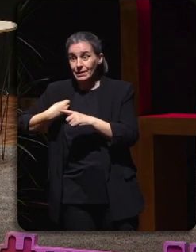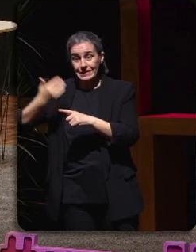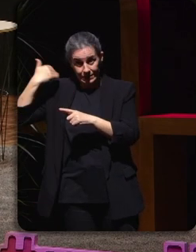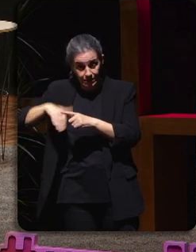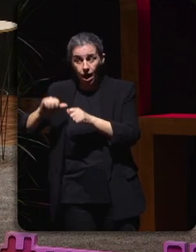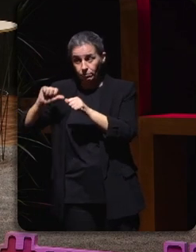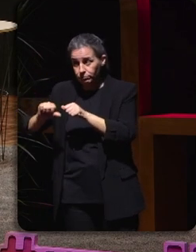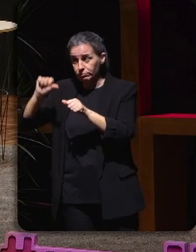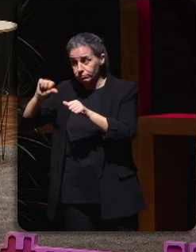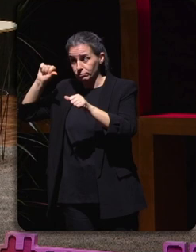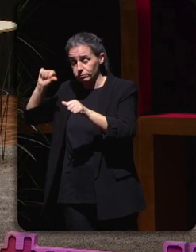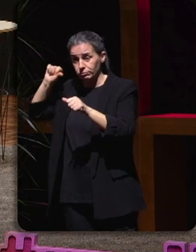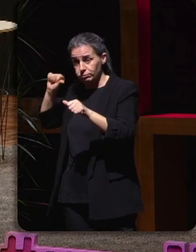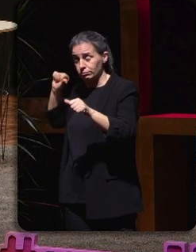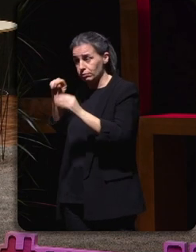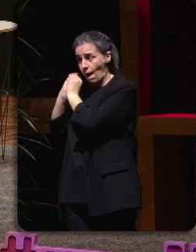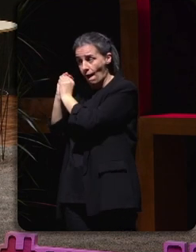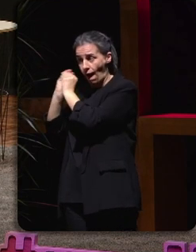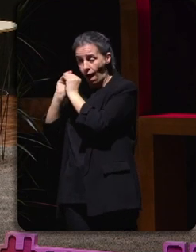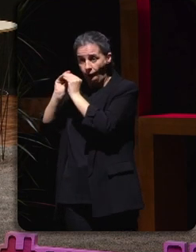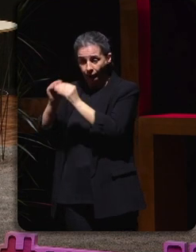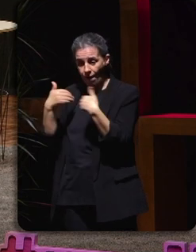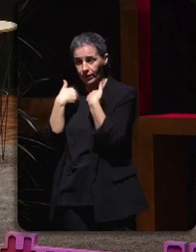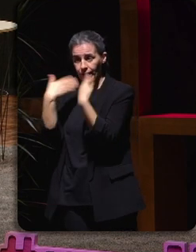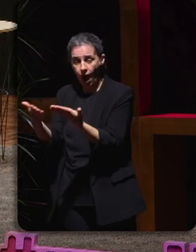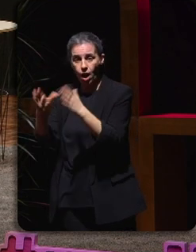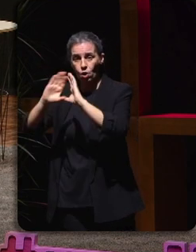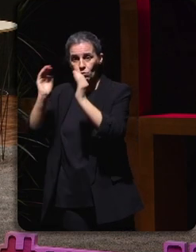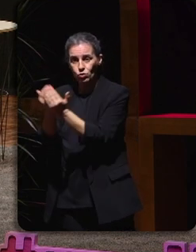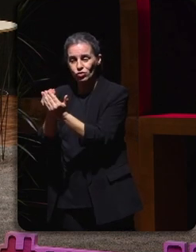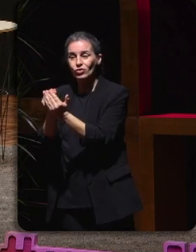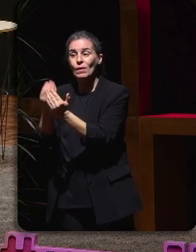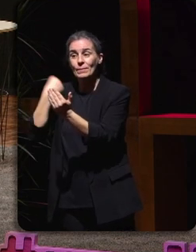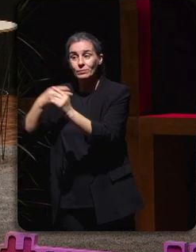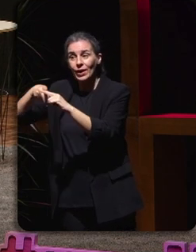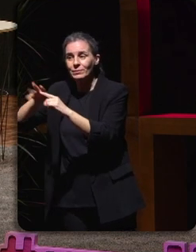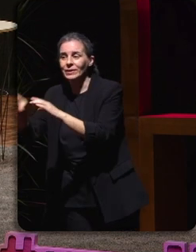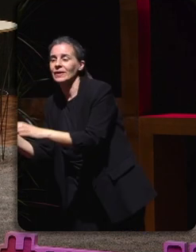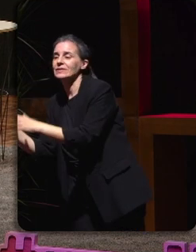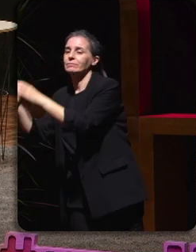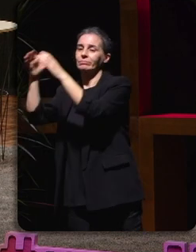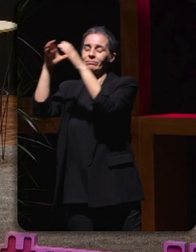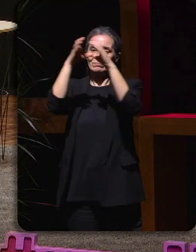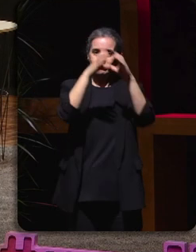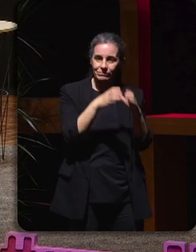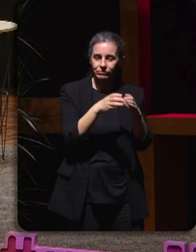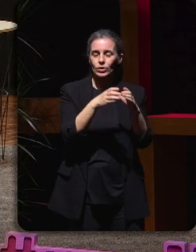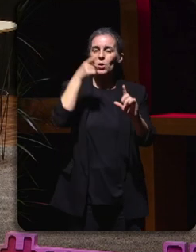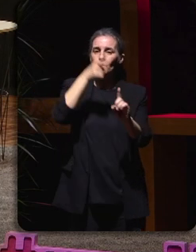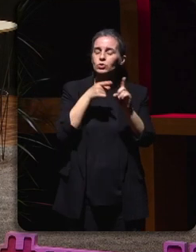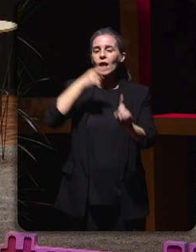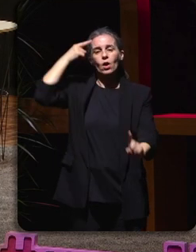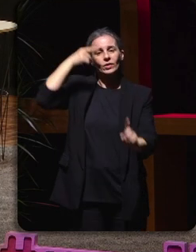con generosidad al mundo se han utilizado para analizar la exclusión de